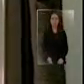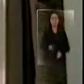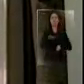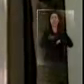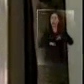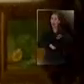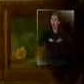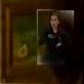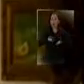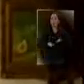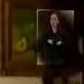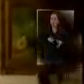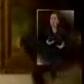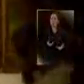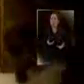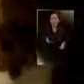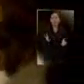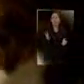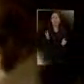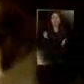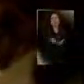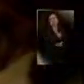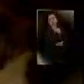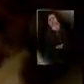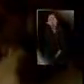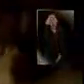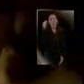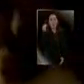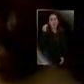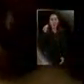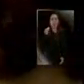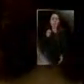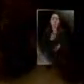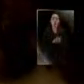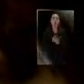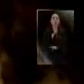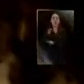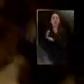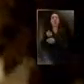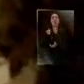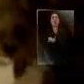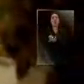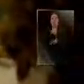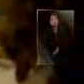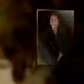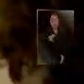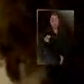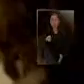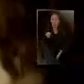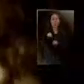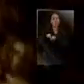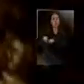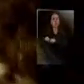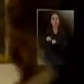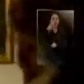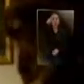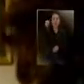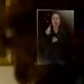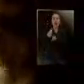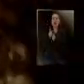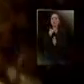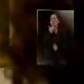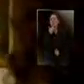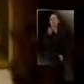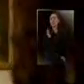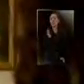De repente, pucha, se me olvidó eso, qué sé yo, que voy para el Jumbo y tenía que cambiar algo y se me olvidó llevar el